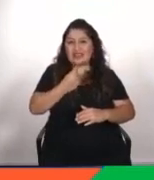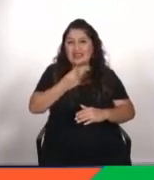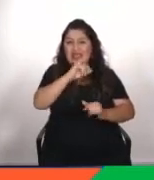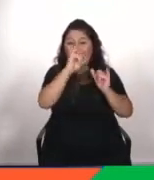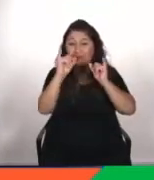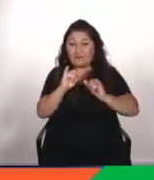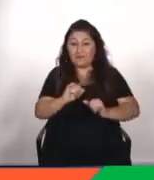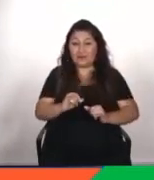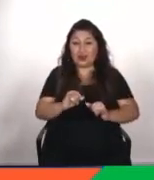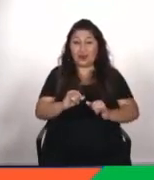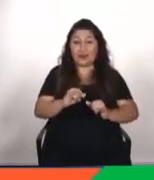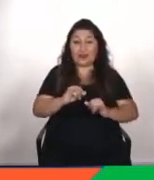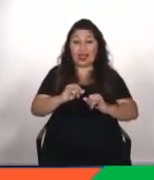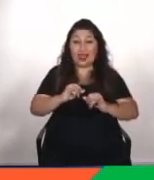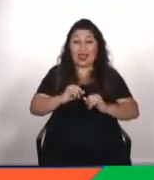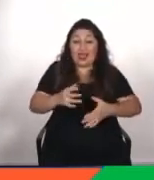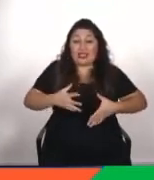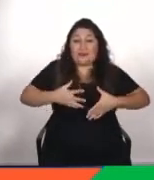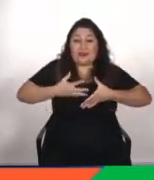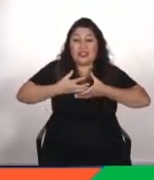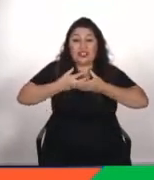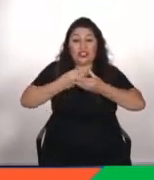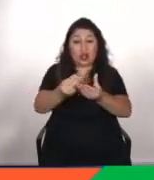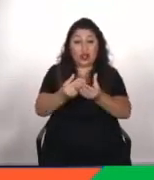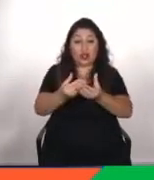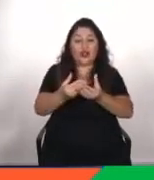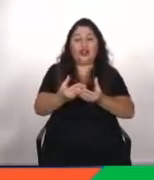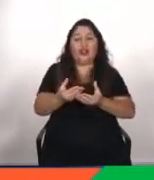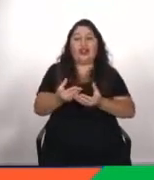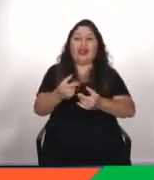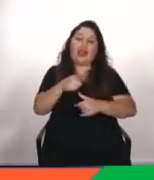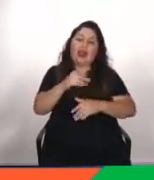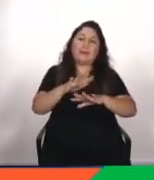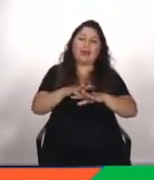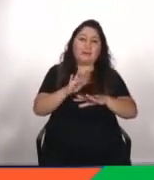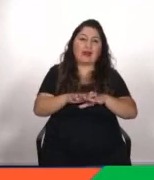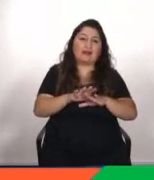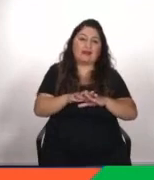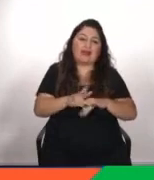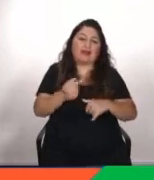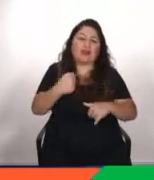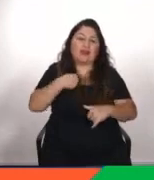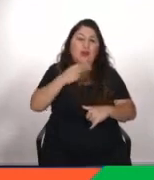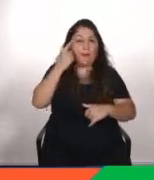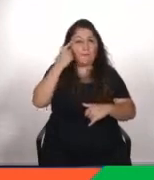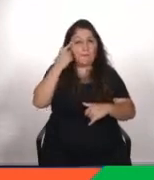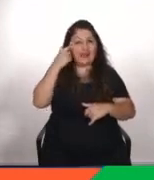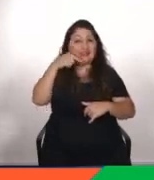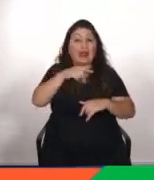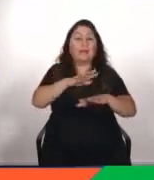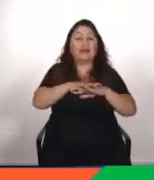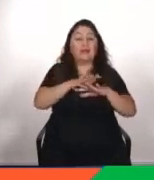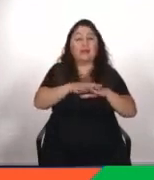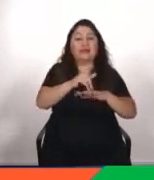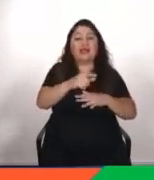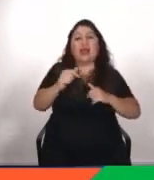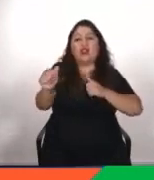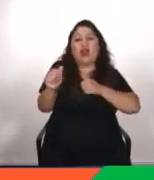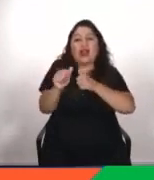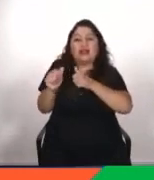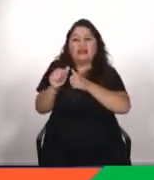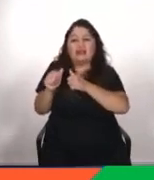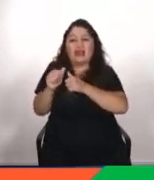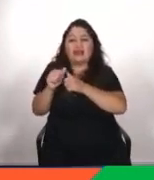expresión es el lenguaje de la matemática. Es el más fácilmente abstraíble. Y por tanto creo que es el que más nos acercaría a otras formas de pensamiento o a